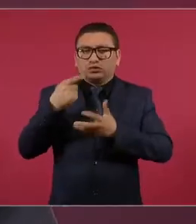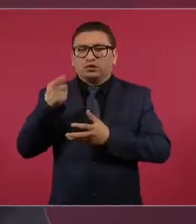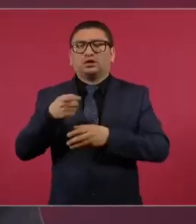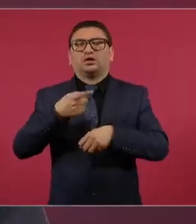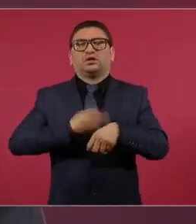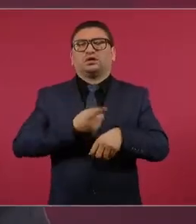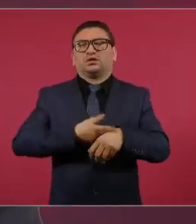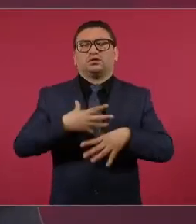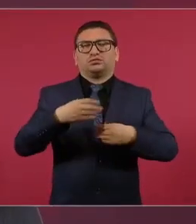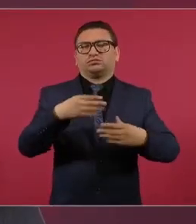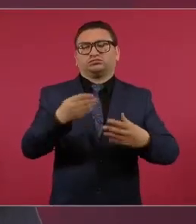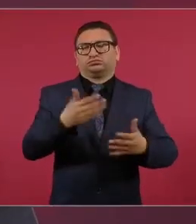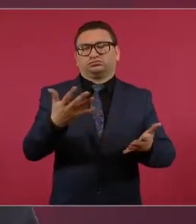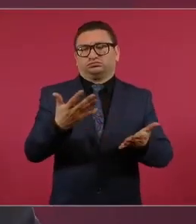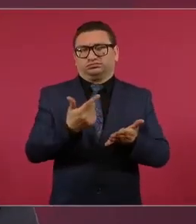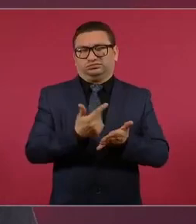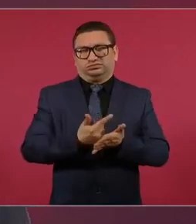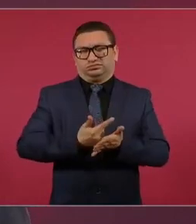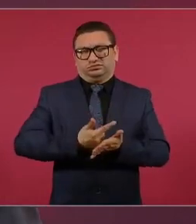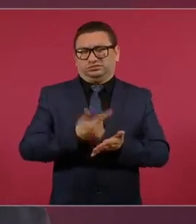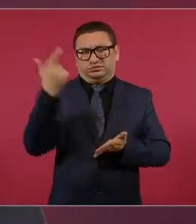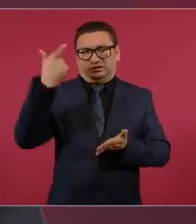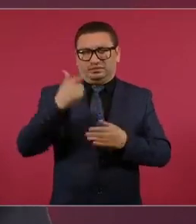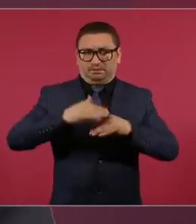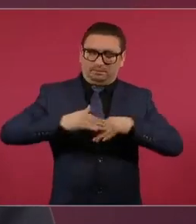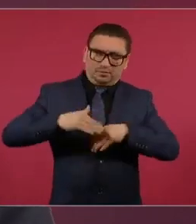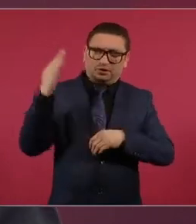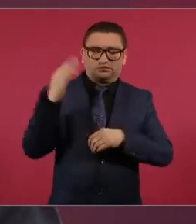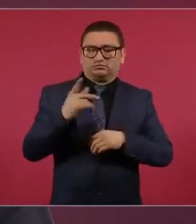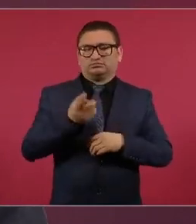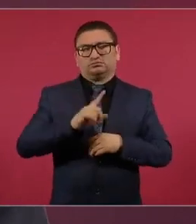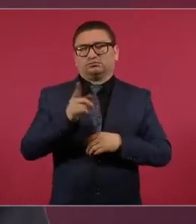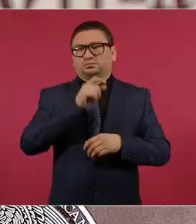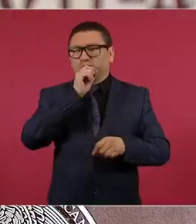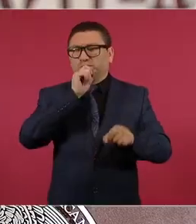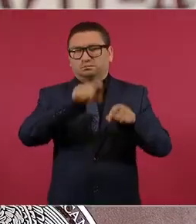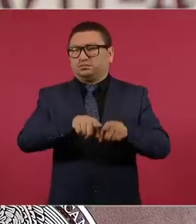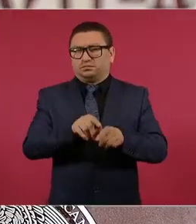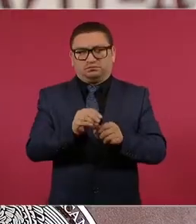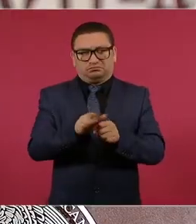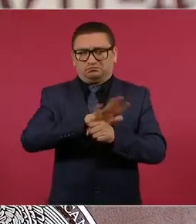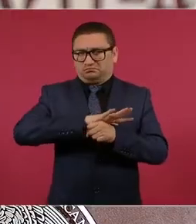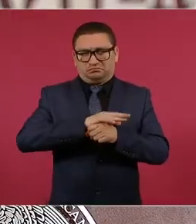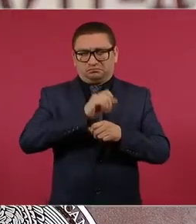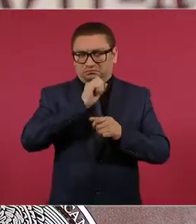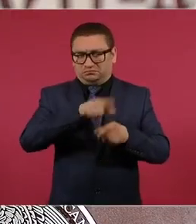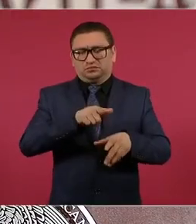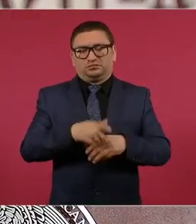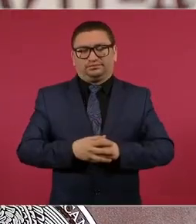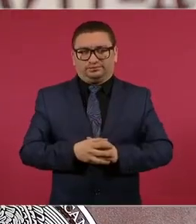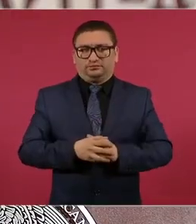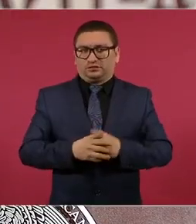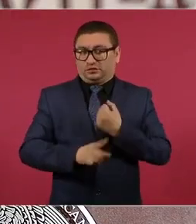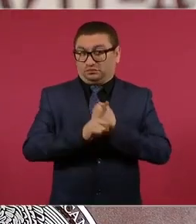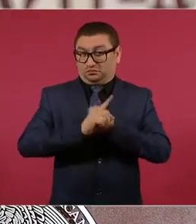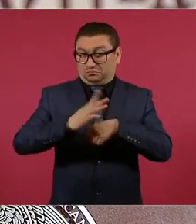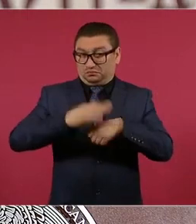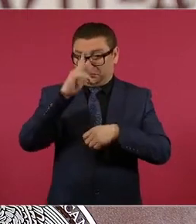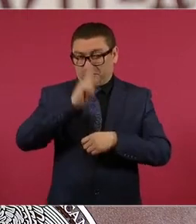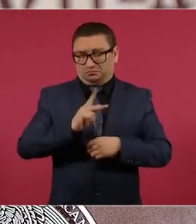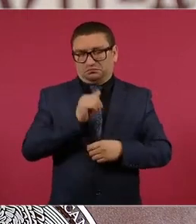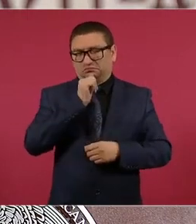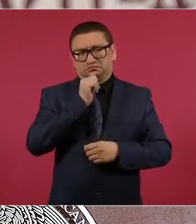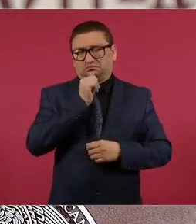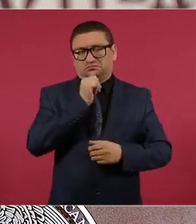enfermedad que no tiene un cuadro ni clínico más grave ni tiene as una complicaciones identificadas eh tampoco se ha